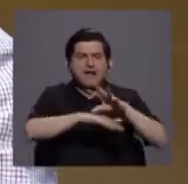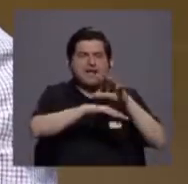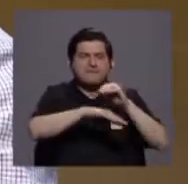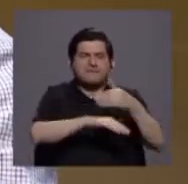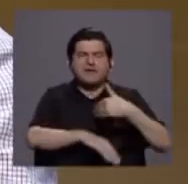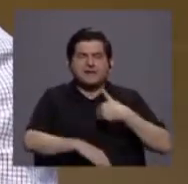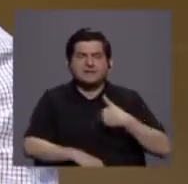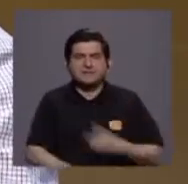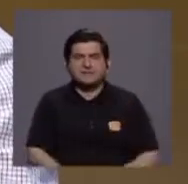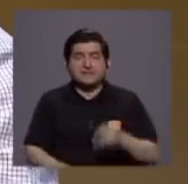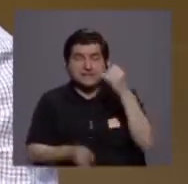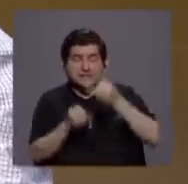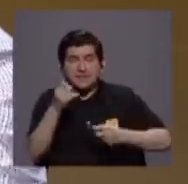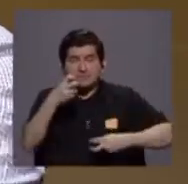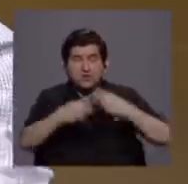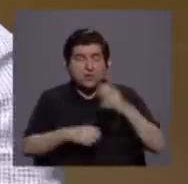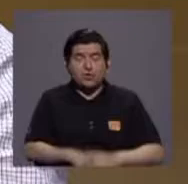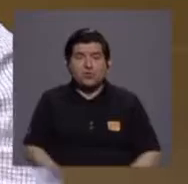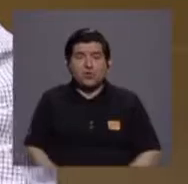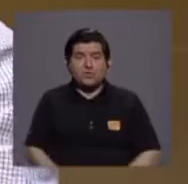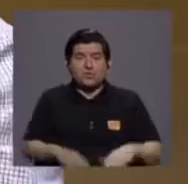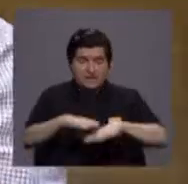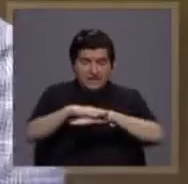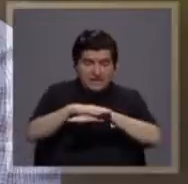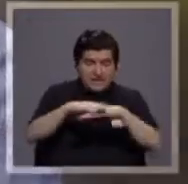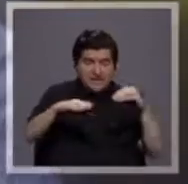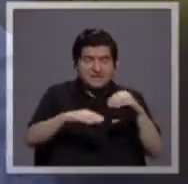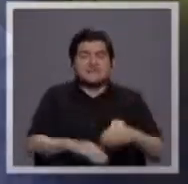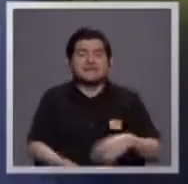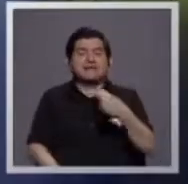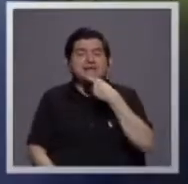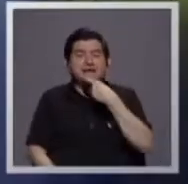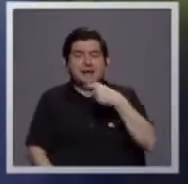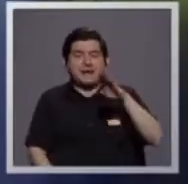la manera en que finalizó el problema de Brexit, que también de eso hablamos me parece una vez.